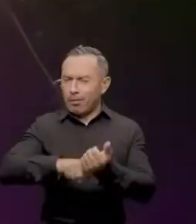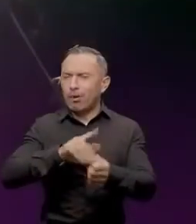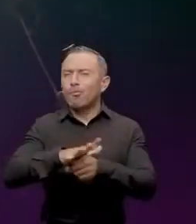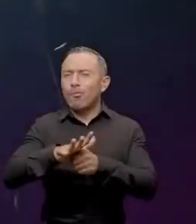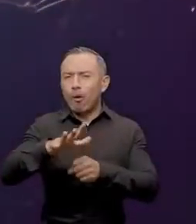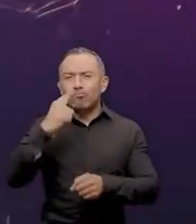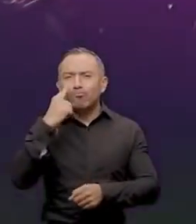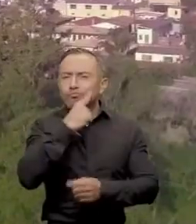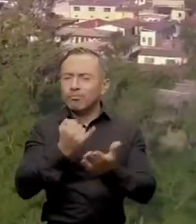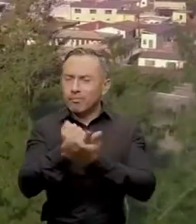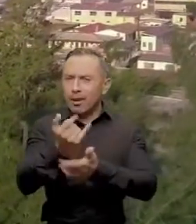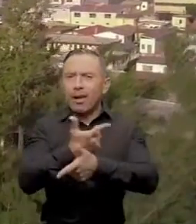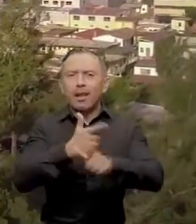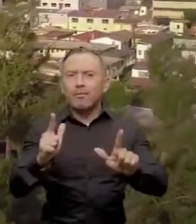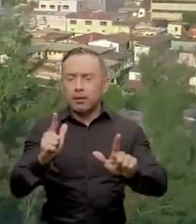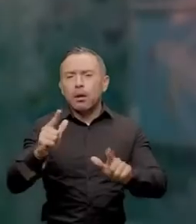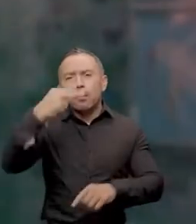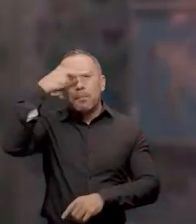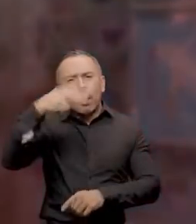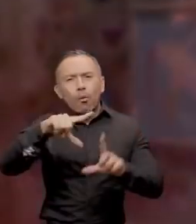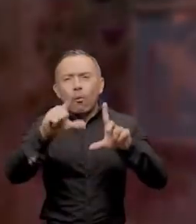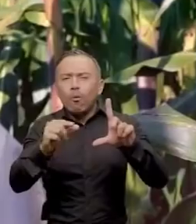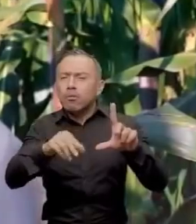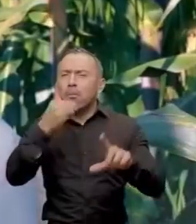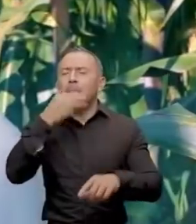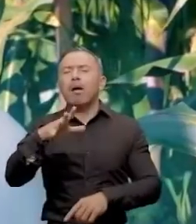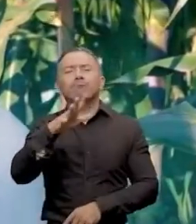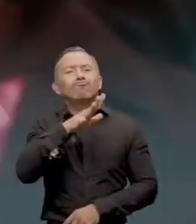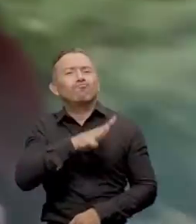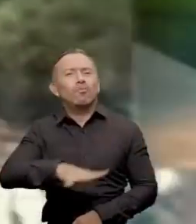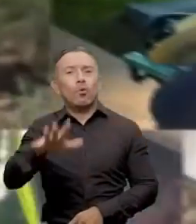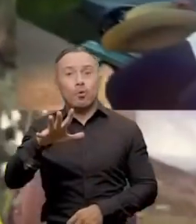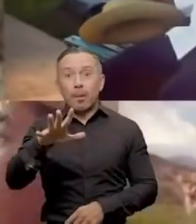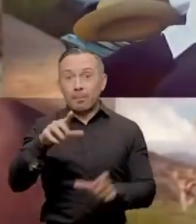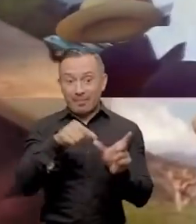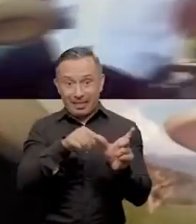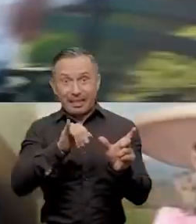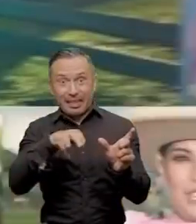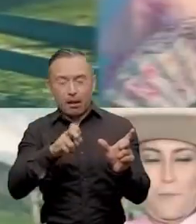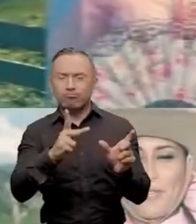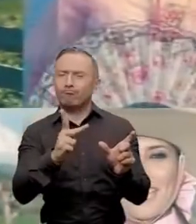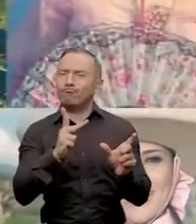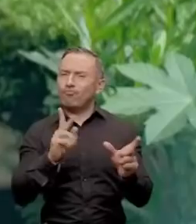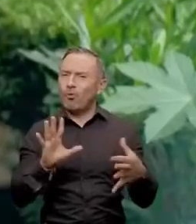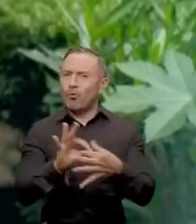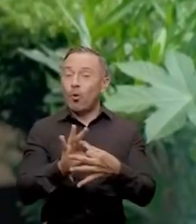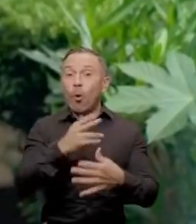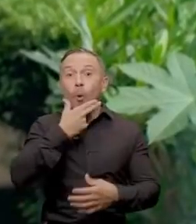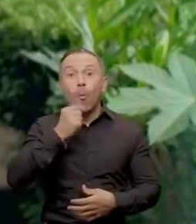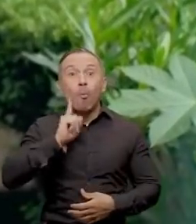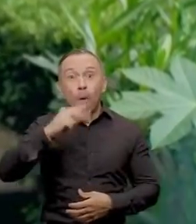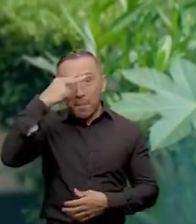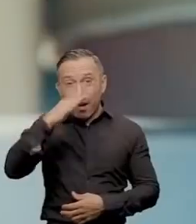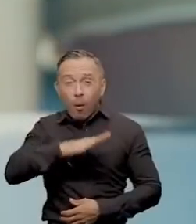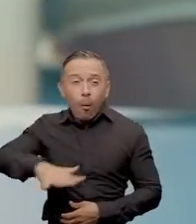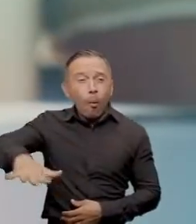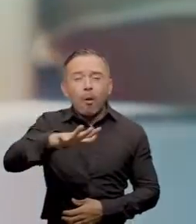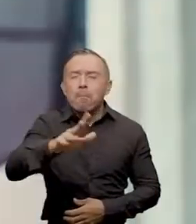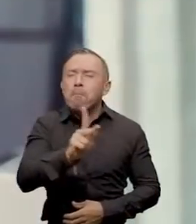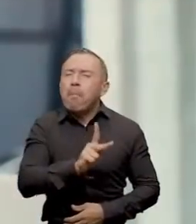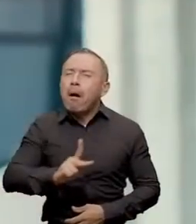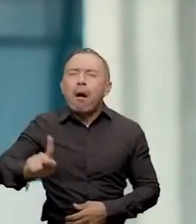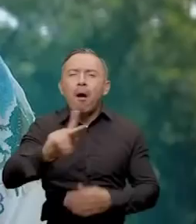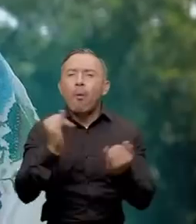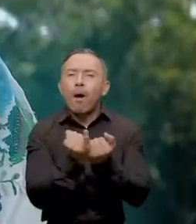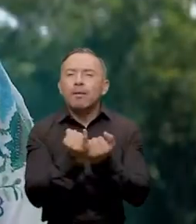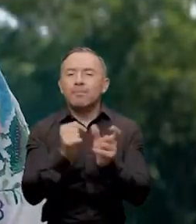certeza de que vivimos en un gran país. Nos une el INE. Porque lo que tenemos en común todas y todos los mexicanos es